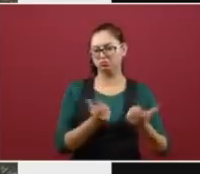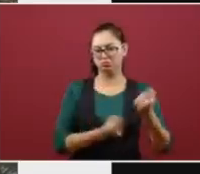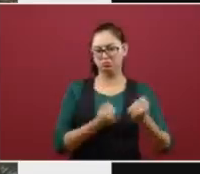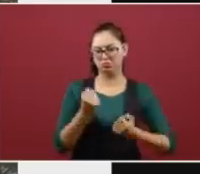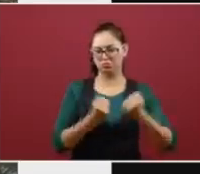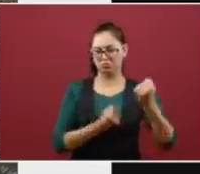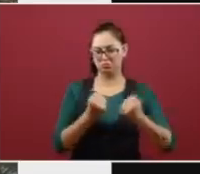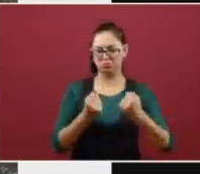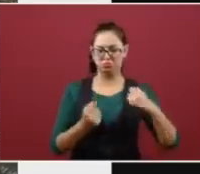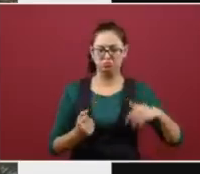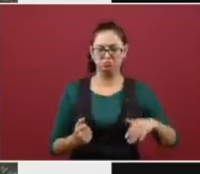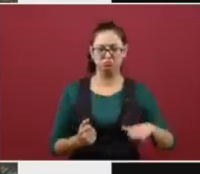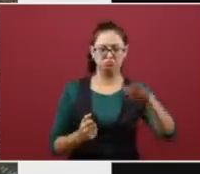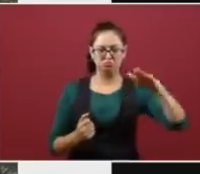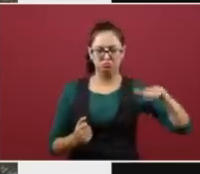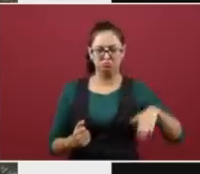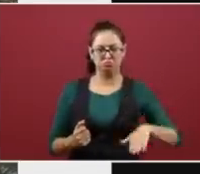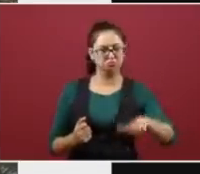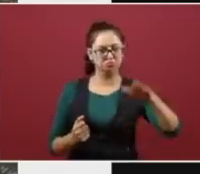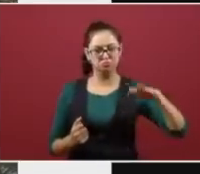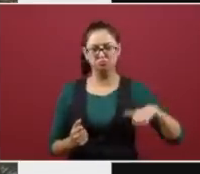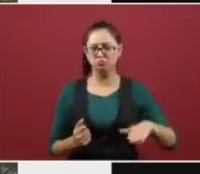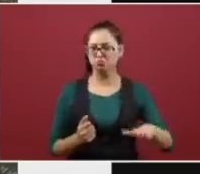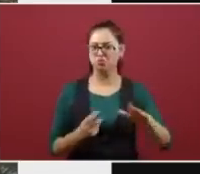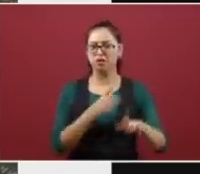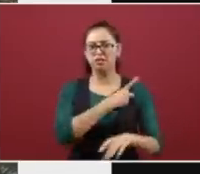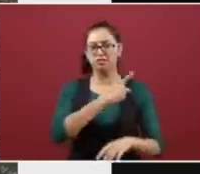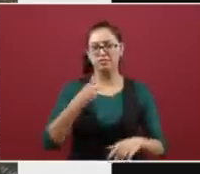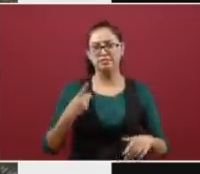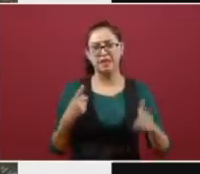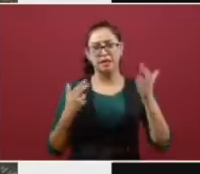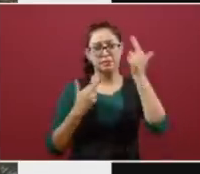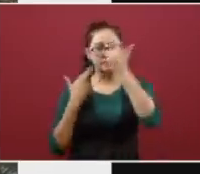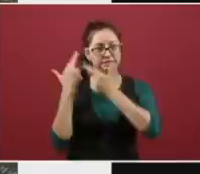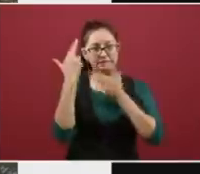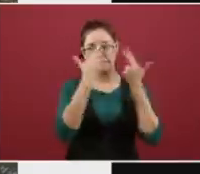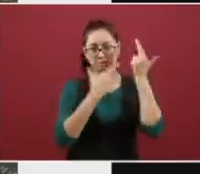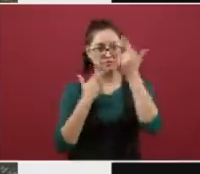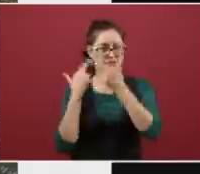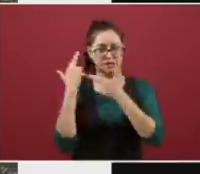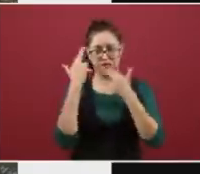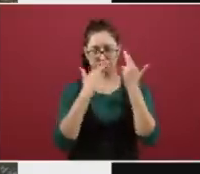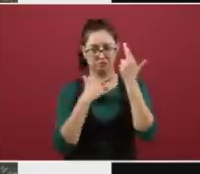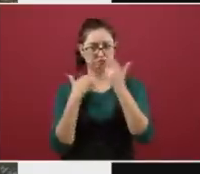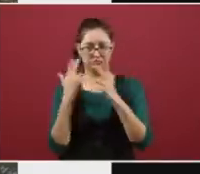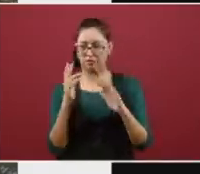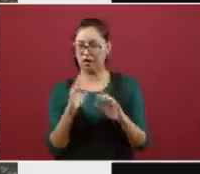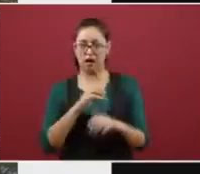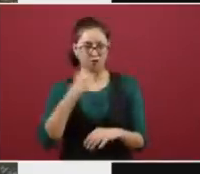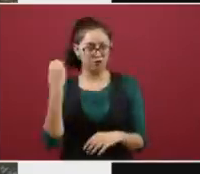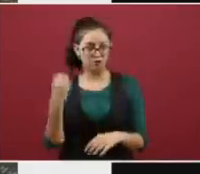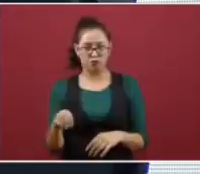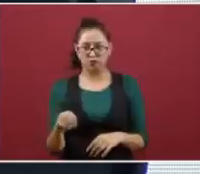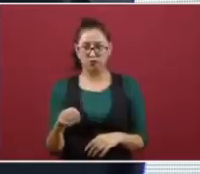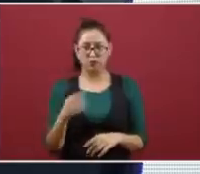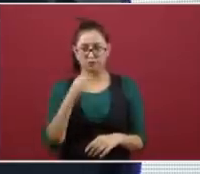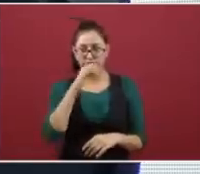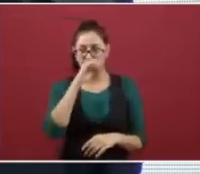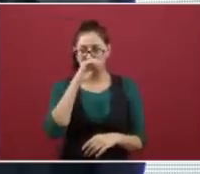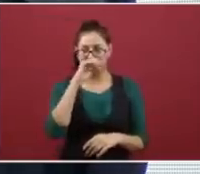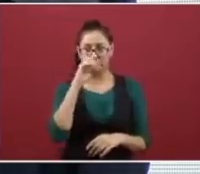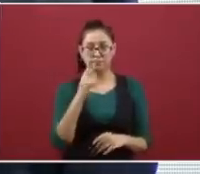pasan la revisión no hay manera de que ningún vehículo pueda de este